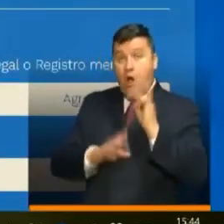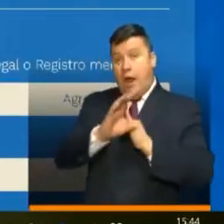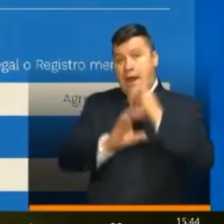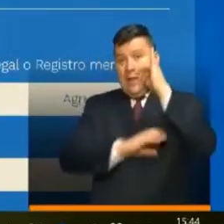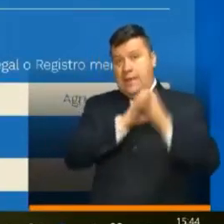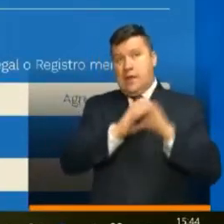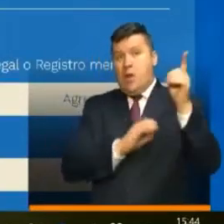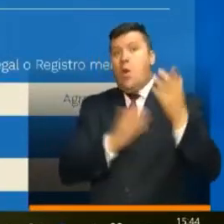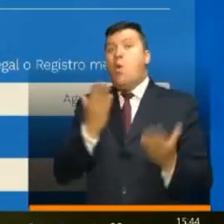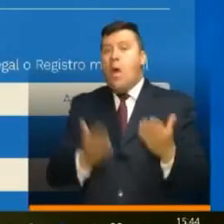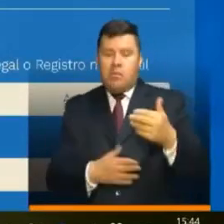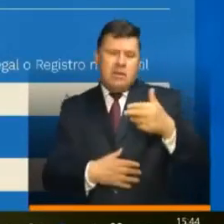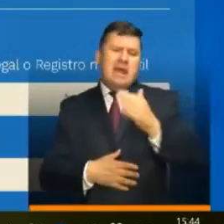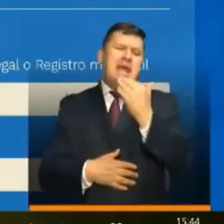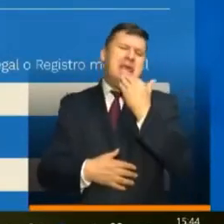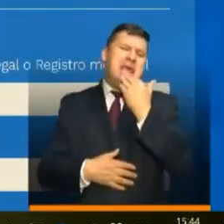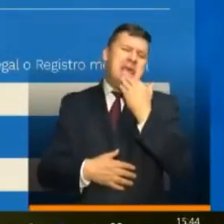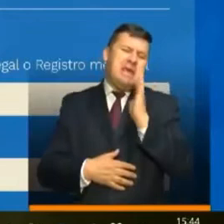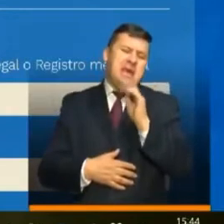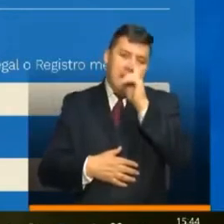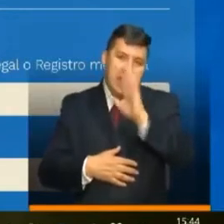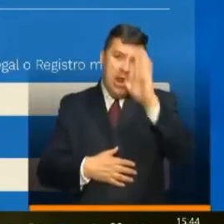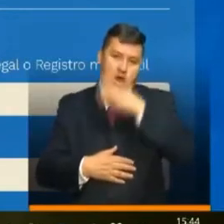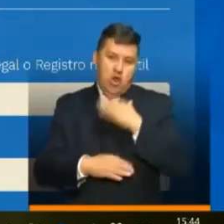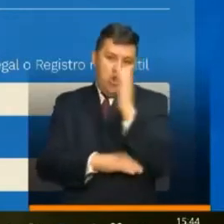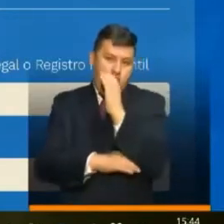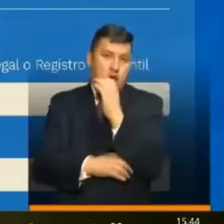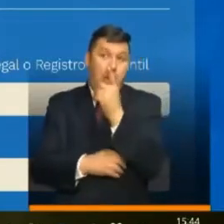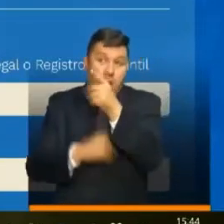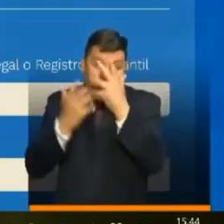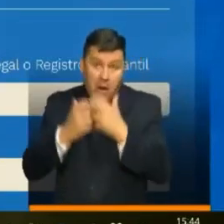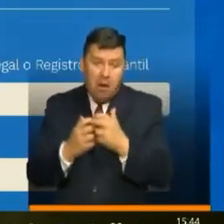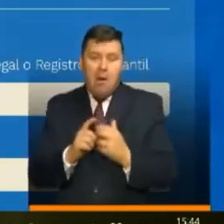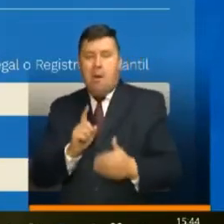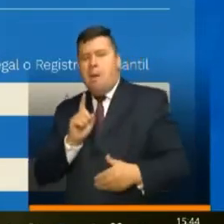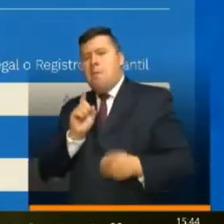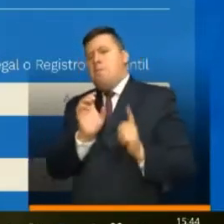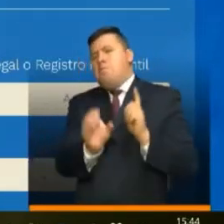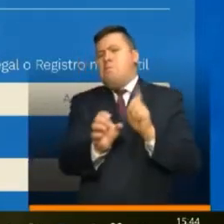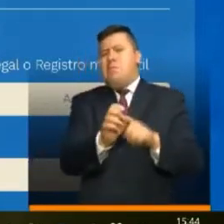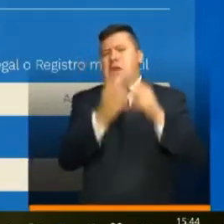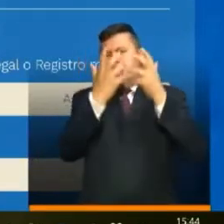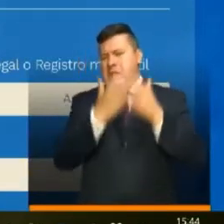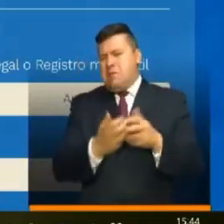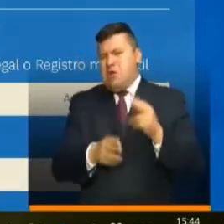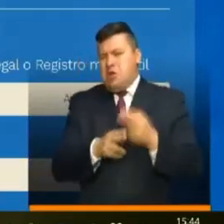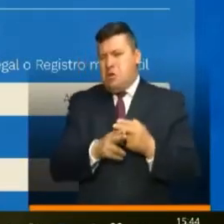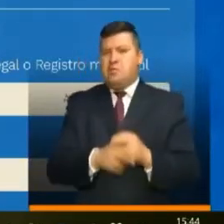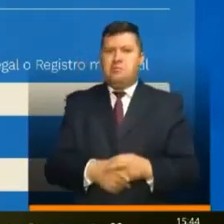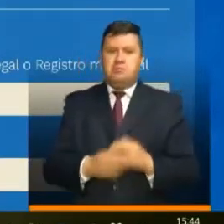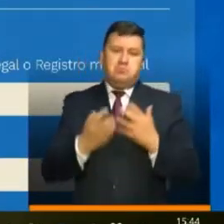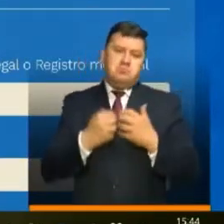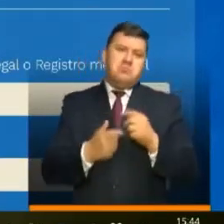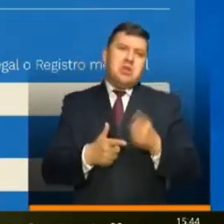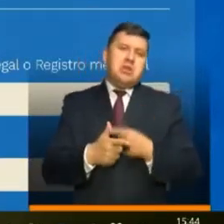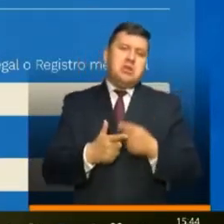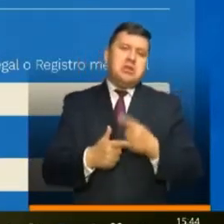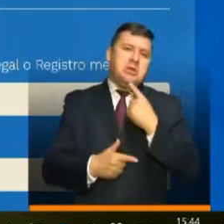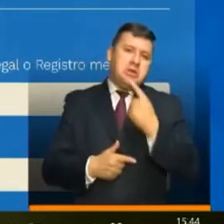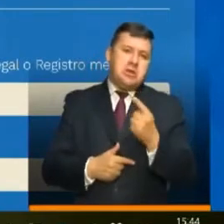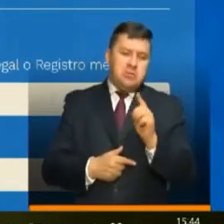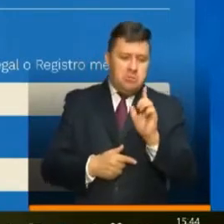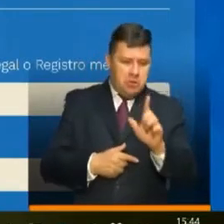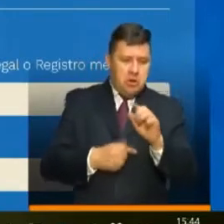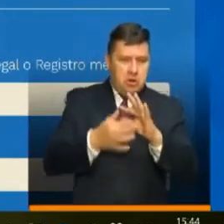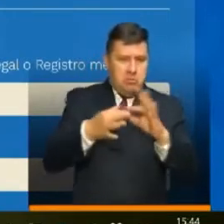vamos a suponer que este caso es un proveedor nacional vamos a registrar un nombre de la empresa la empresa entonces aquí va a quedar